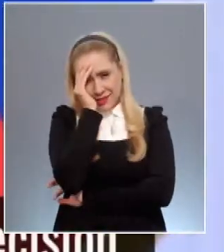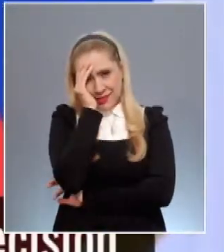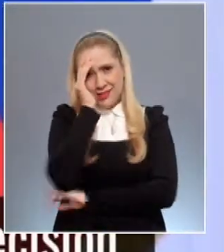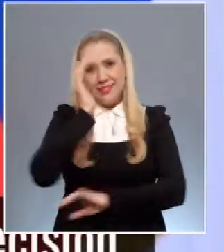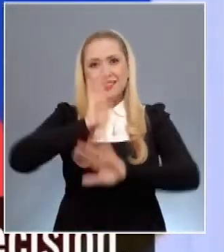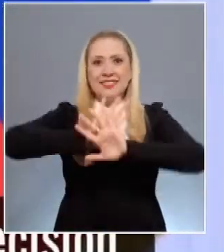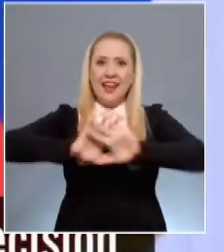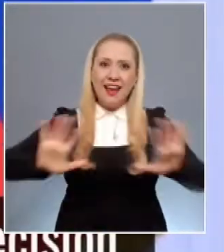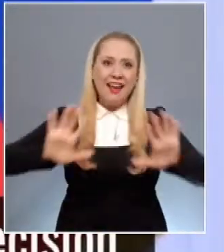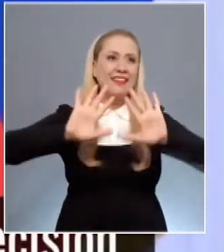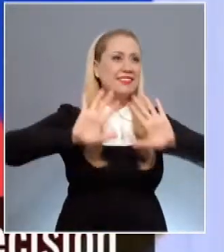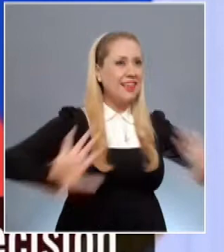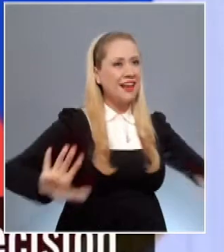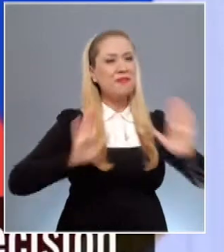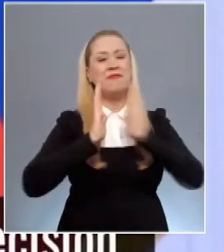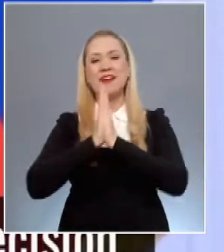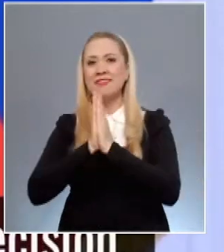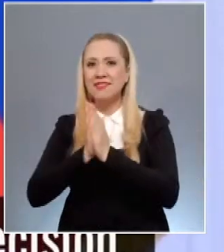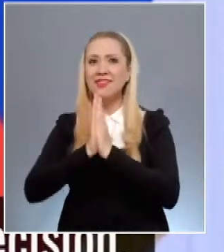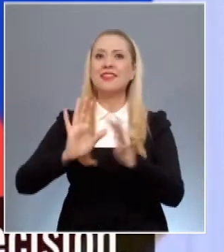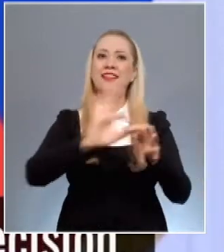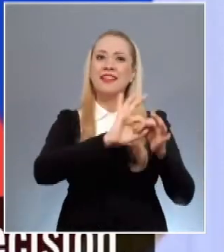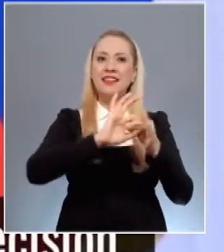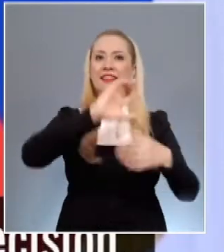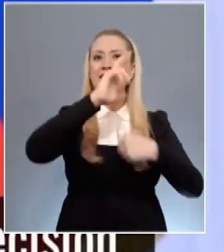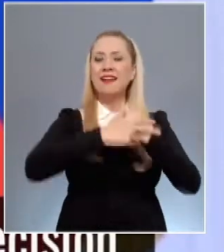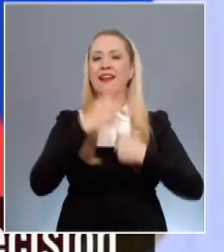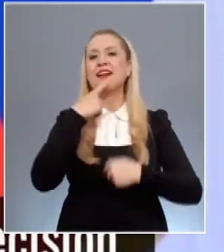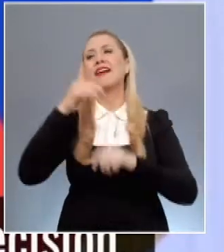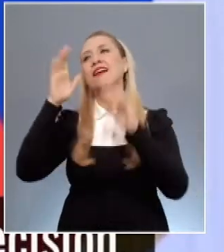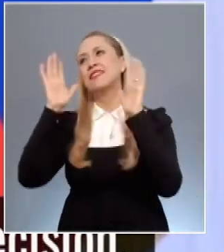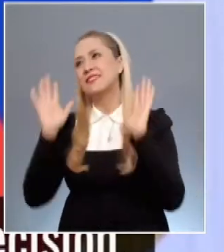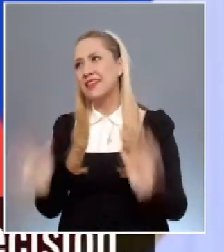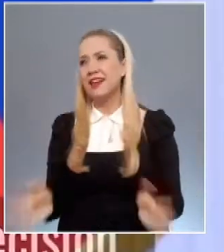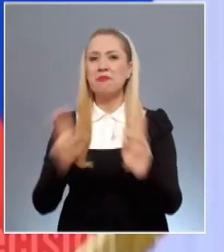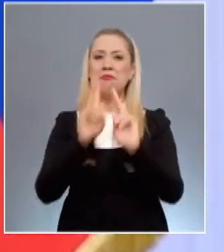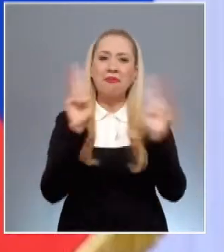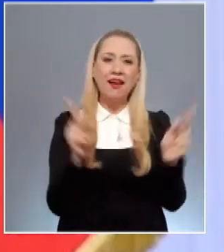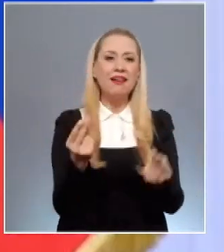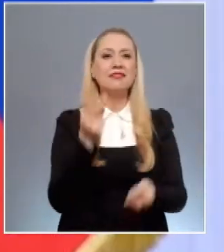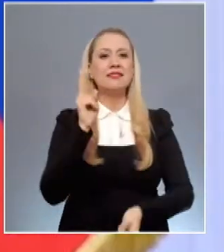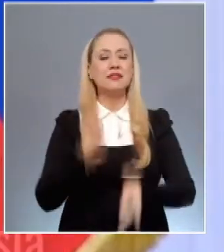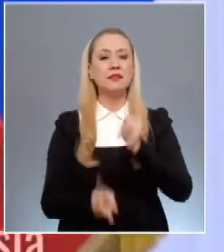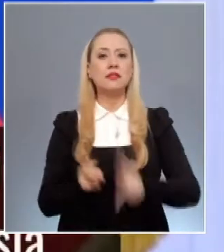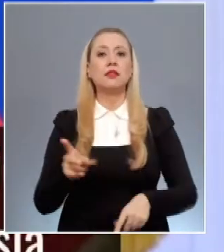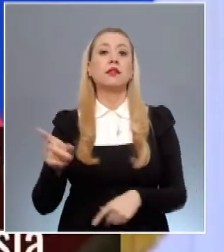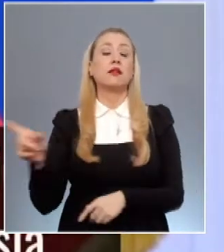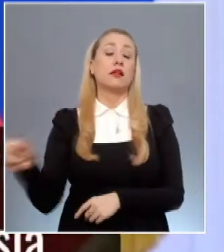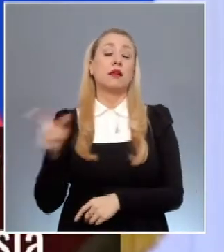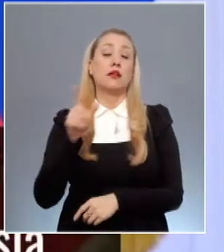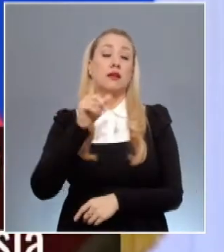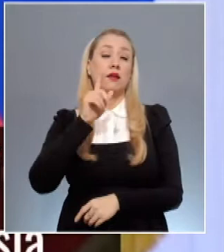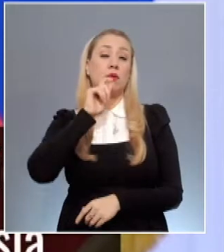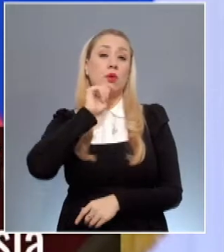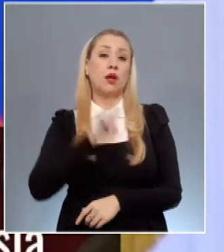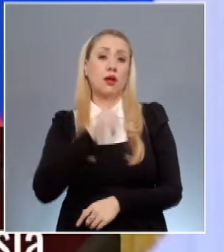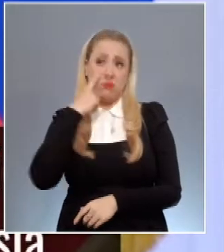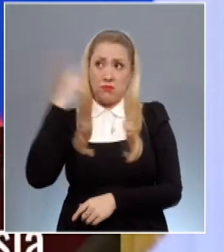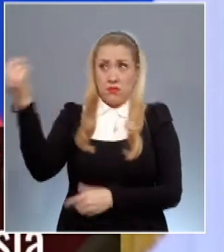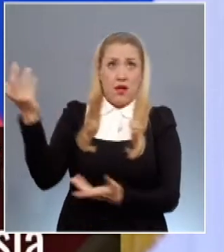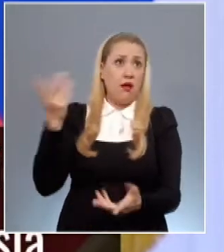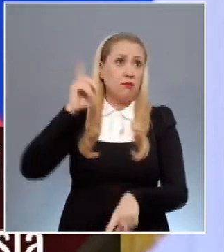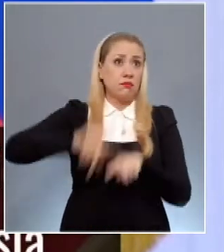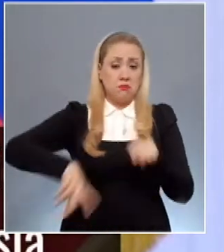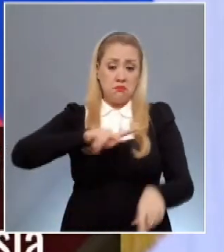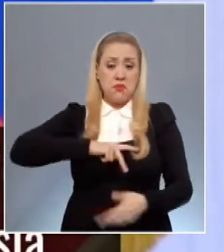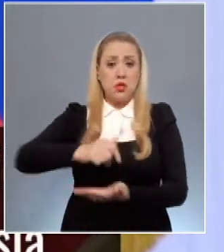advirtió que la decisión de unirse a Rusia de las repúblicas populares de Donetsk y Lugansk y las regiones de Jersón y Zaporizhia